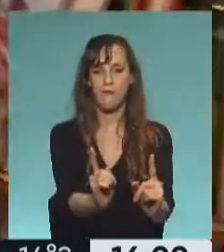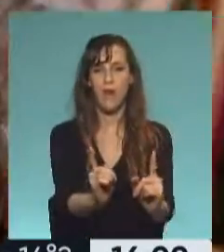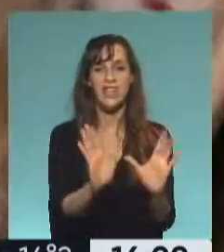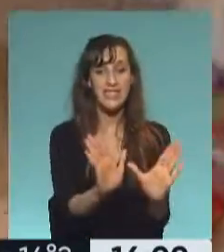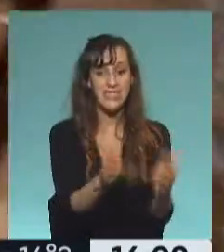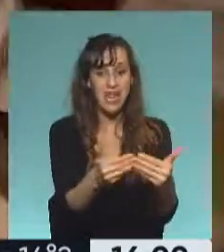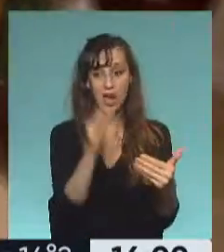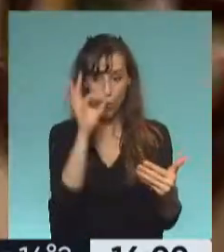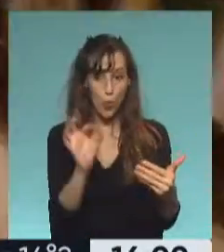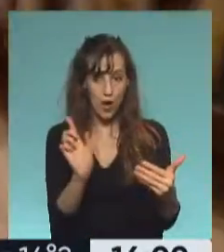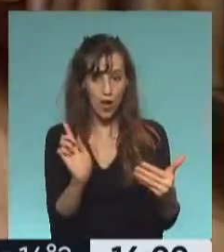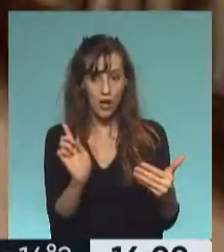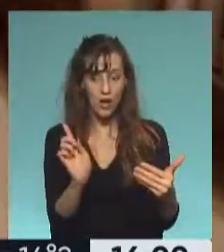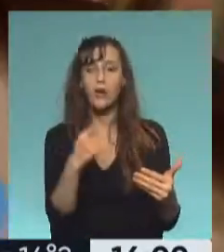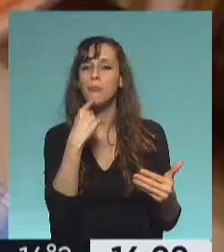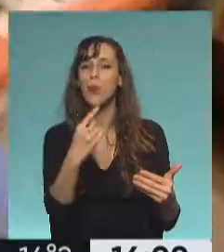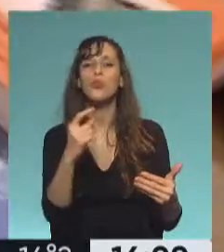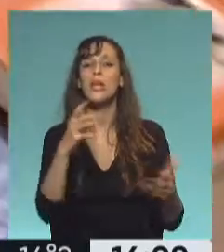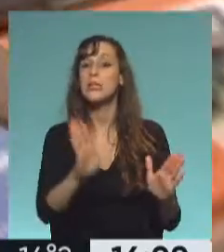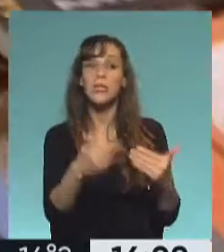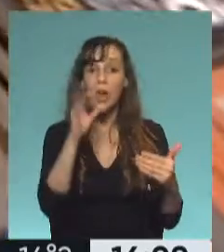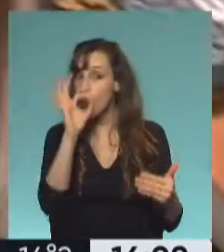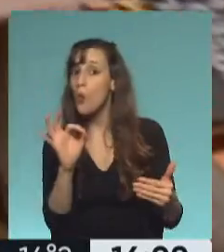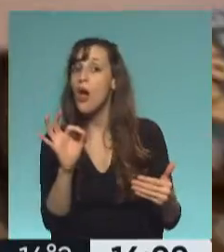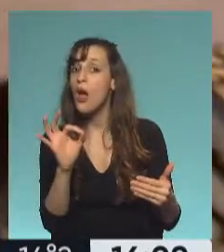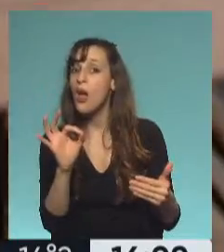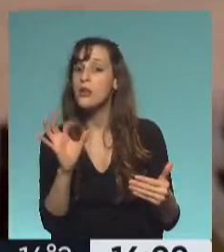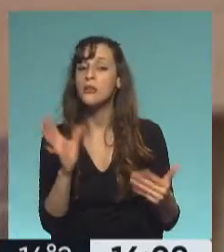¿no? Continente. De las que sobreviven, está bien. ¿Cómo? Que nunca cerró, digo.